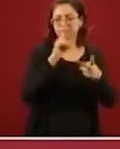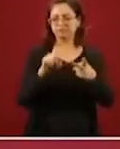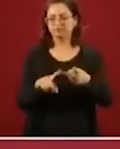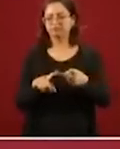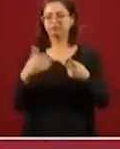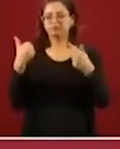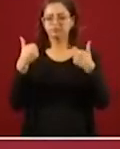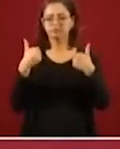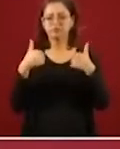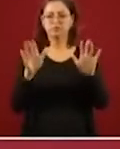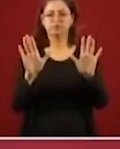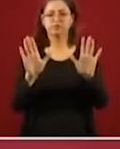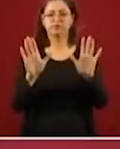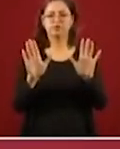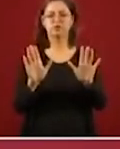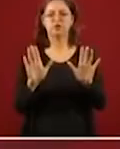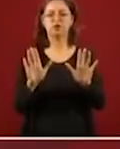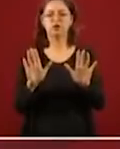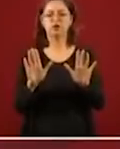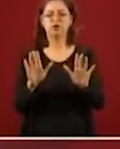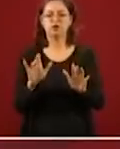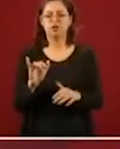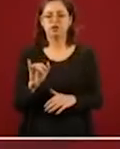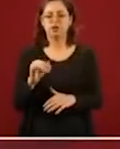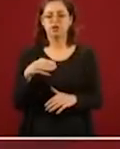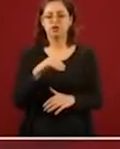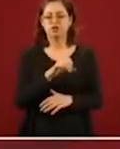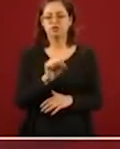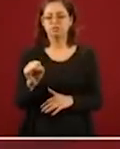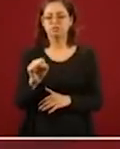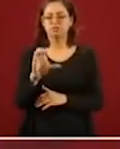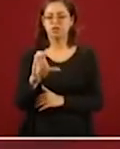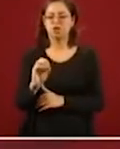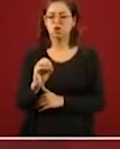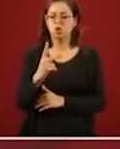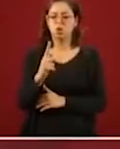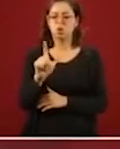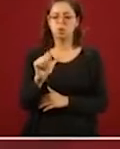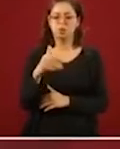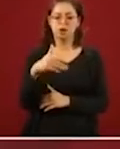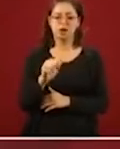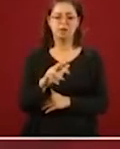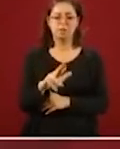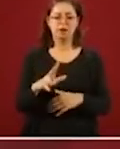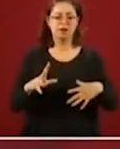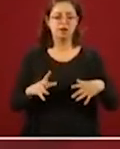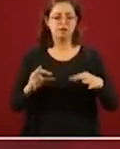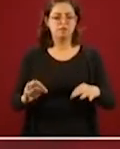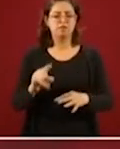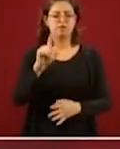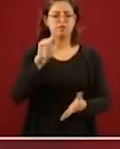su momento fue el IMSS-Coplamar, que surgió en